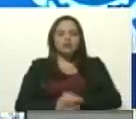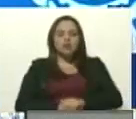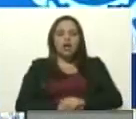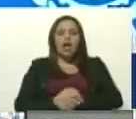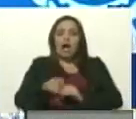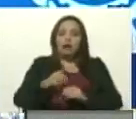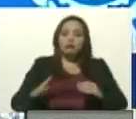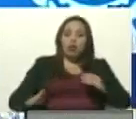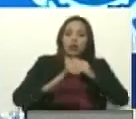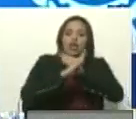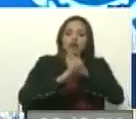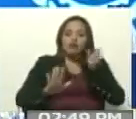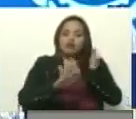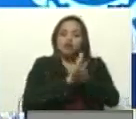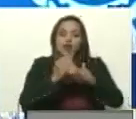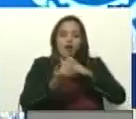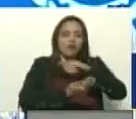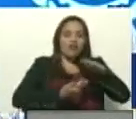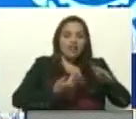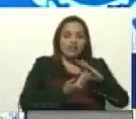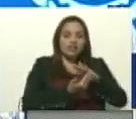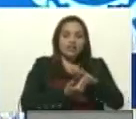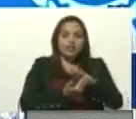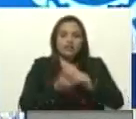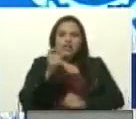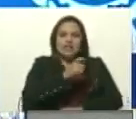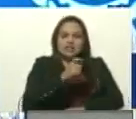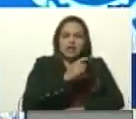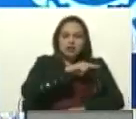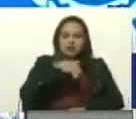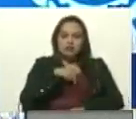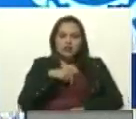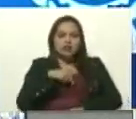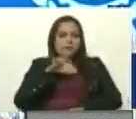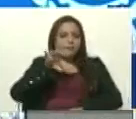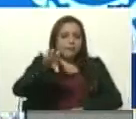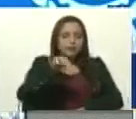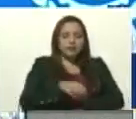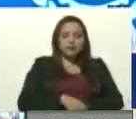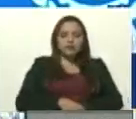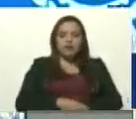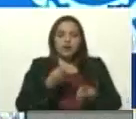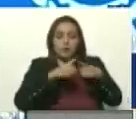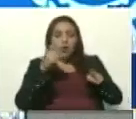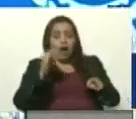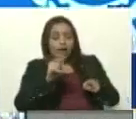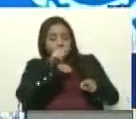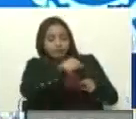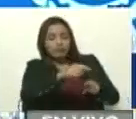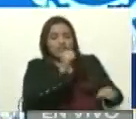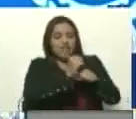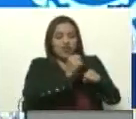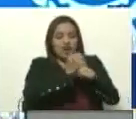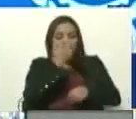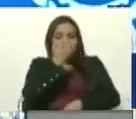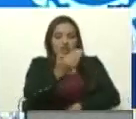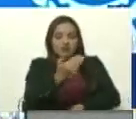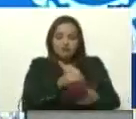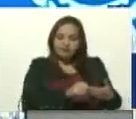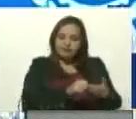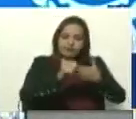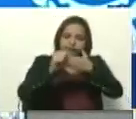estruendoso sobre los cimientos materiales de nuestra República. Pero ahí ha estado la clase trabajadora al frente, a la